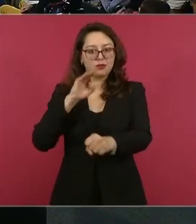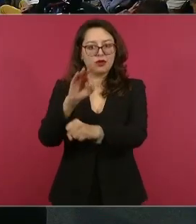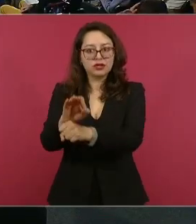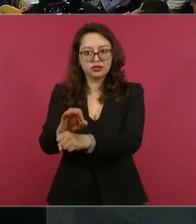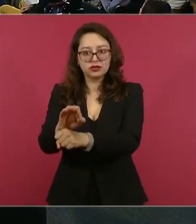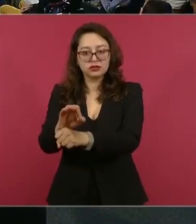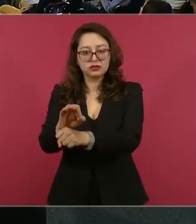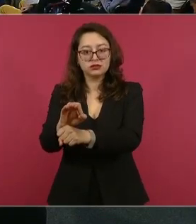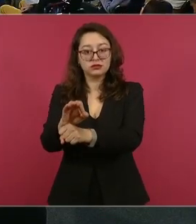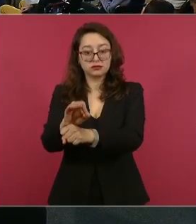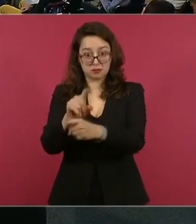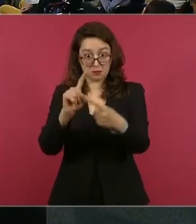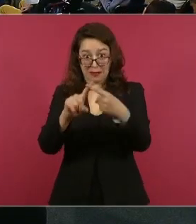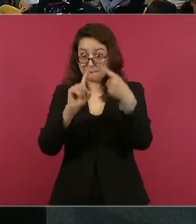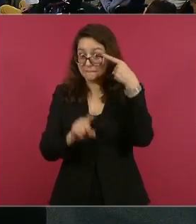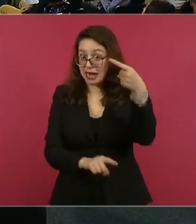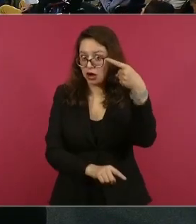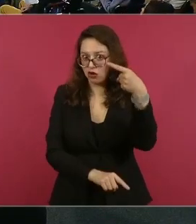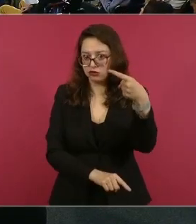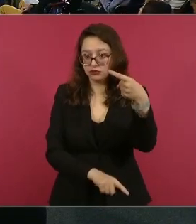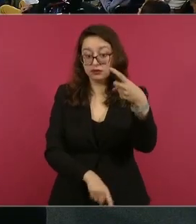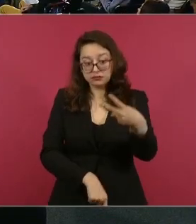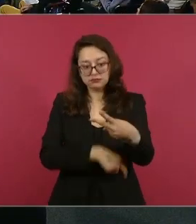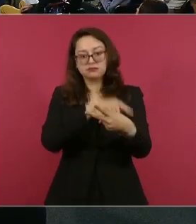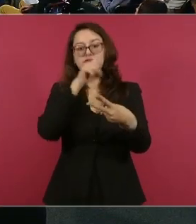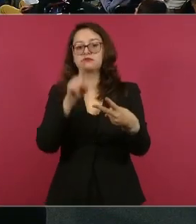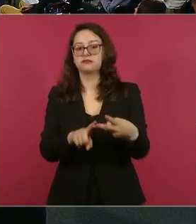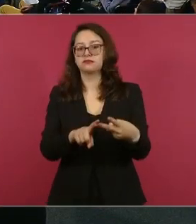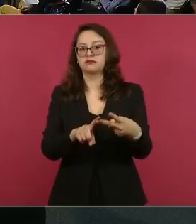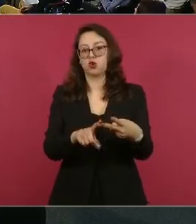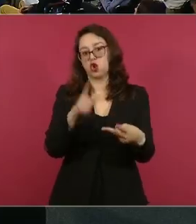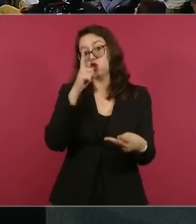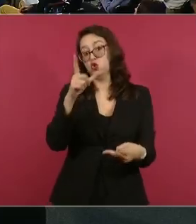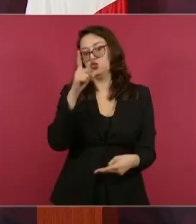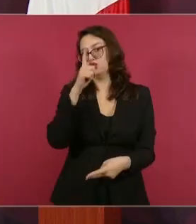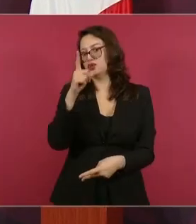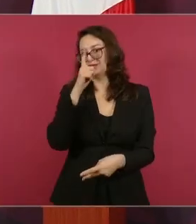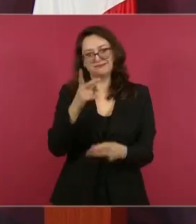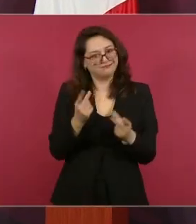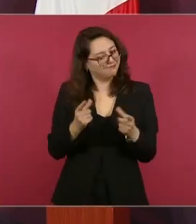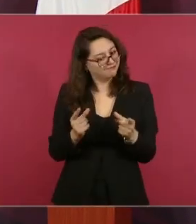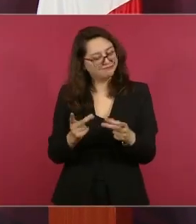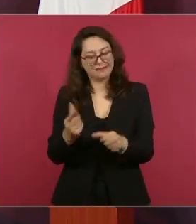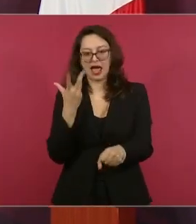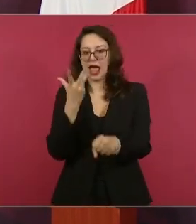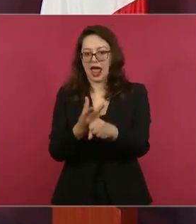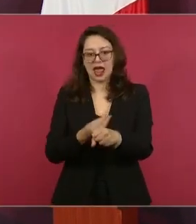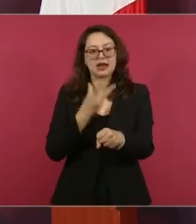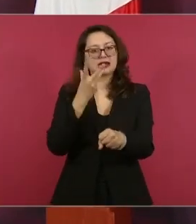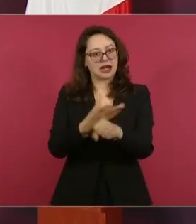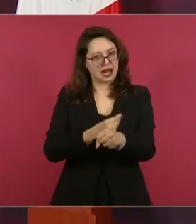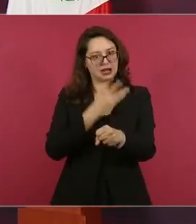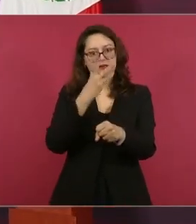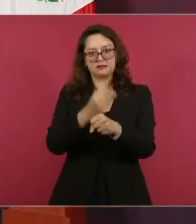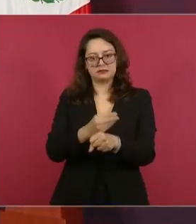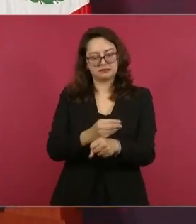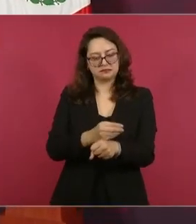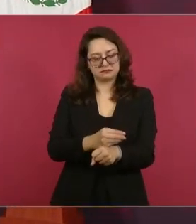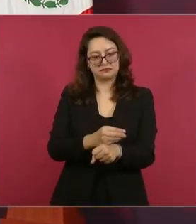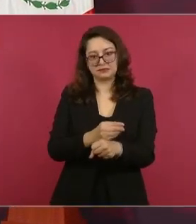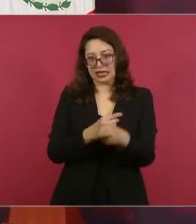Y luego, desde luego, los trabajadores de los servicios de agua,